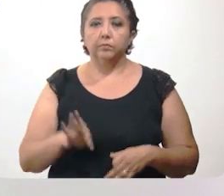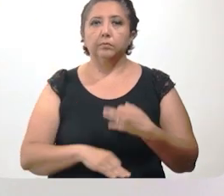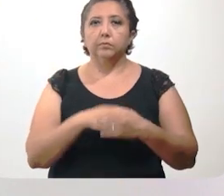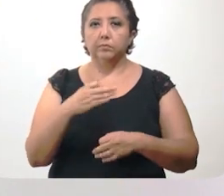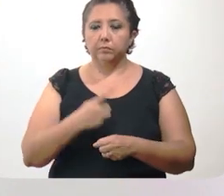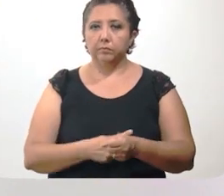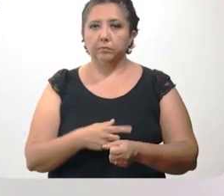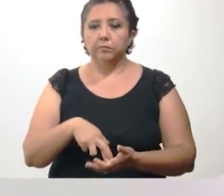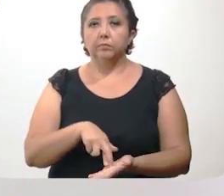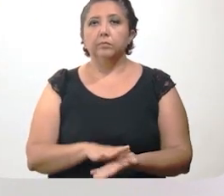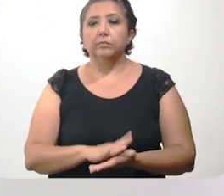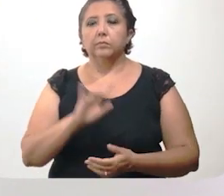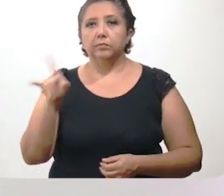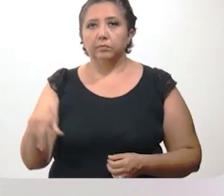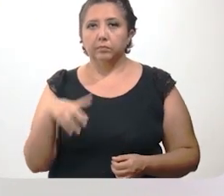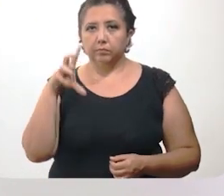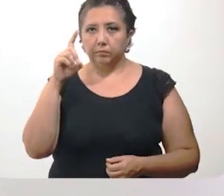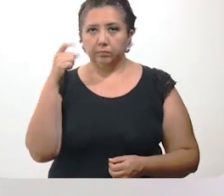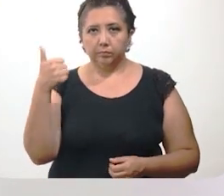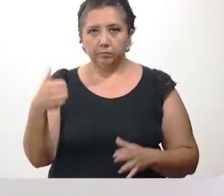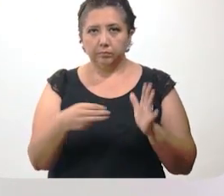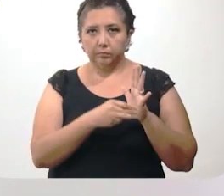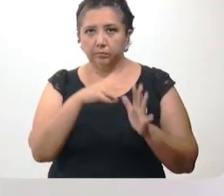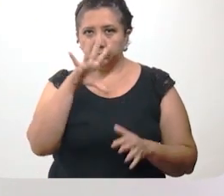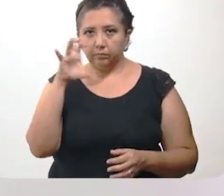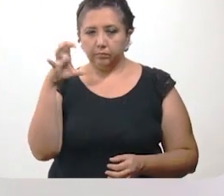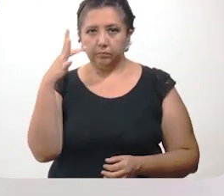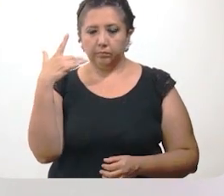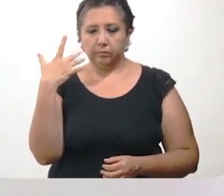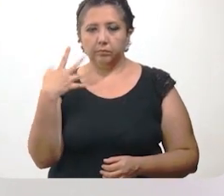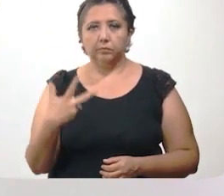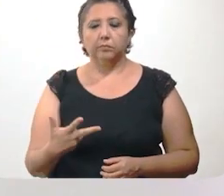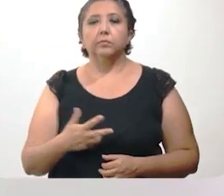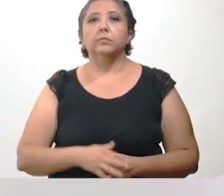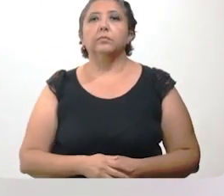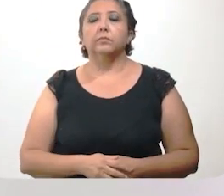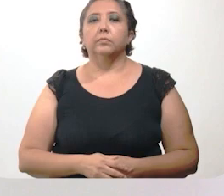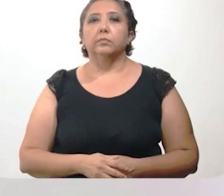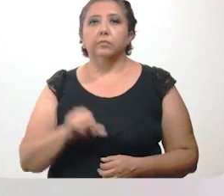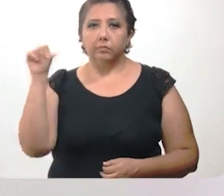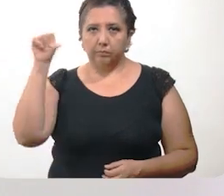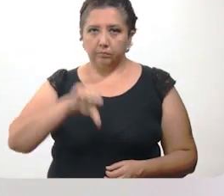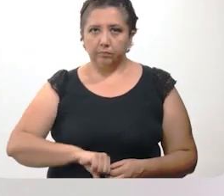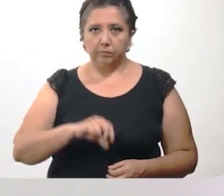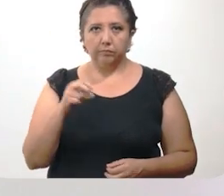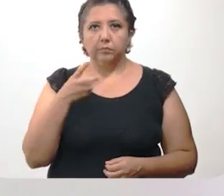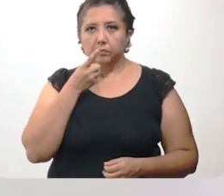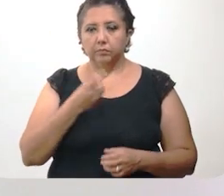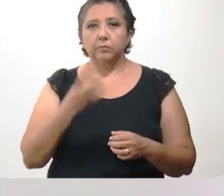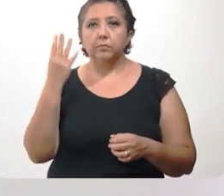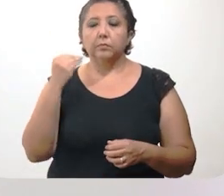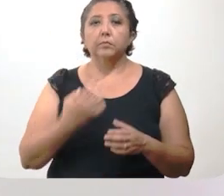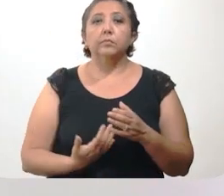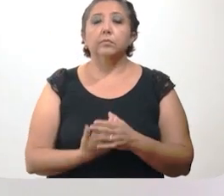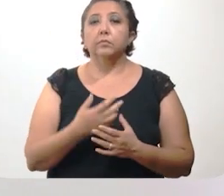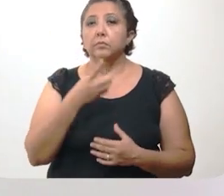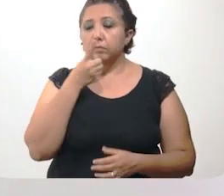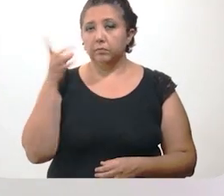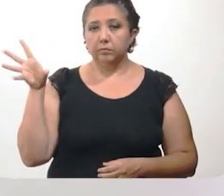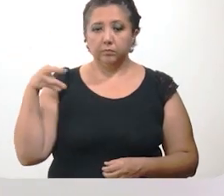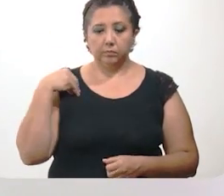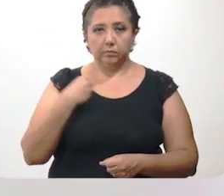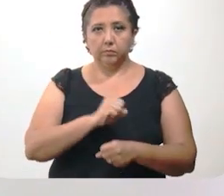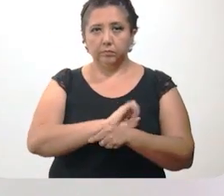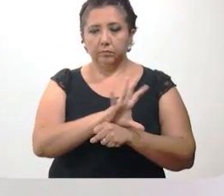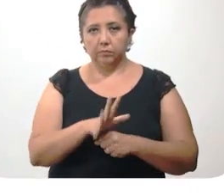del total de contagios registrados que son 36,558. Hoy se detectaron 95 nuevos contagios de